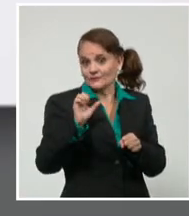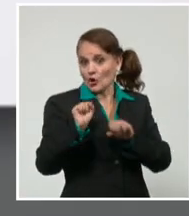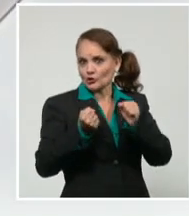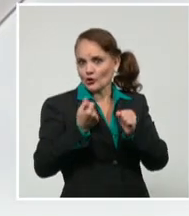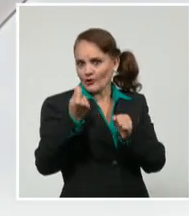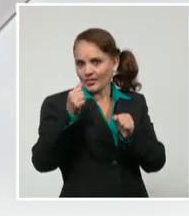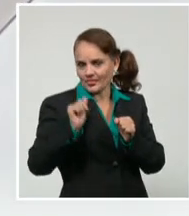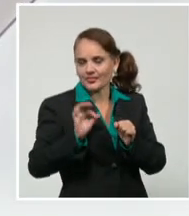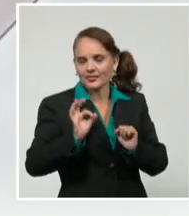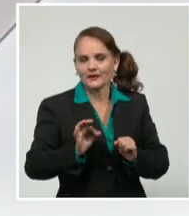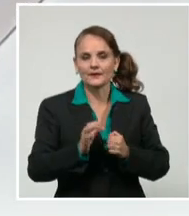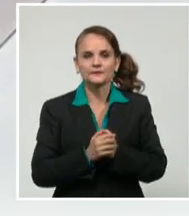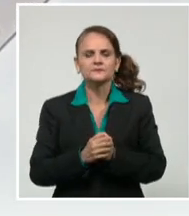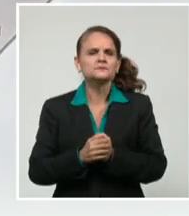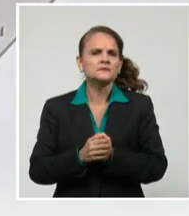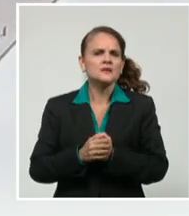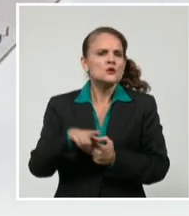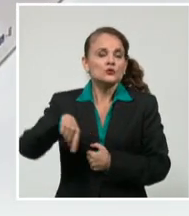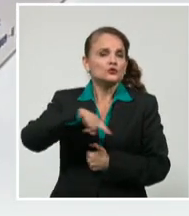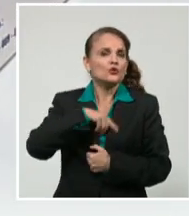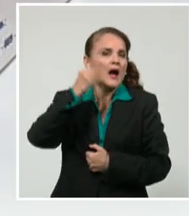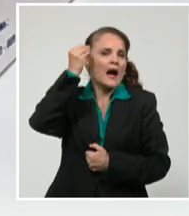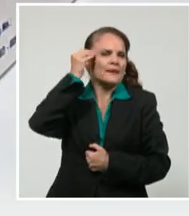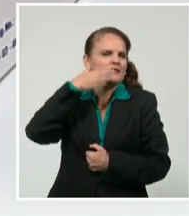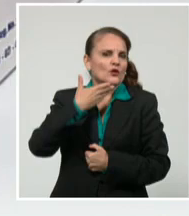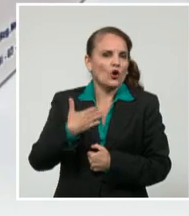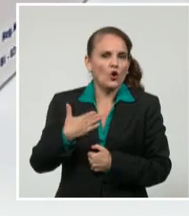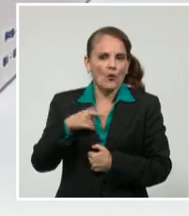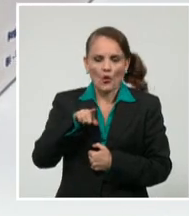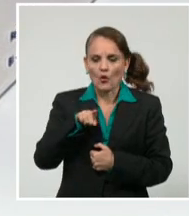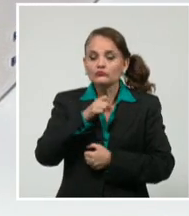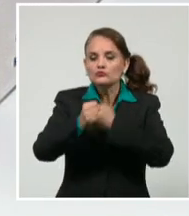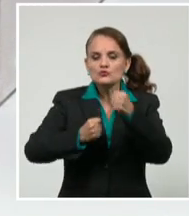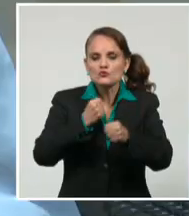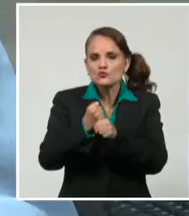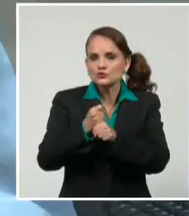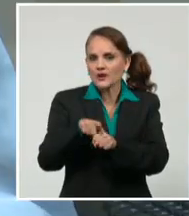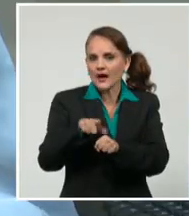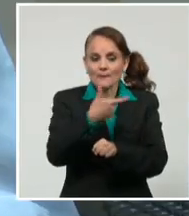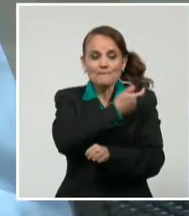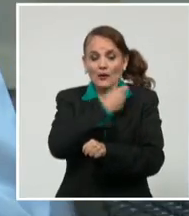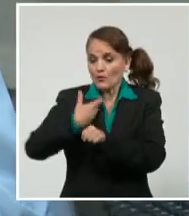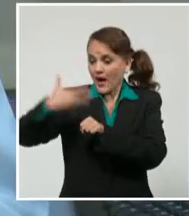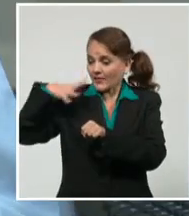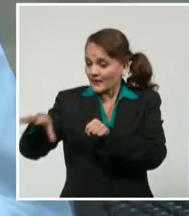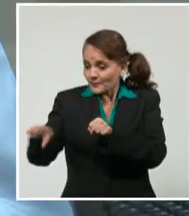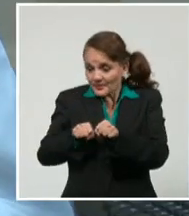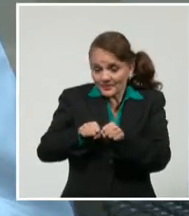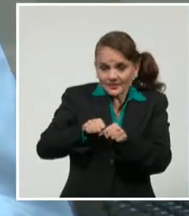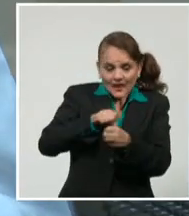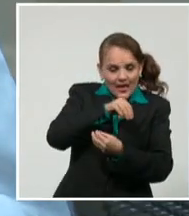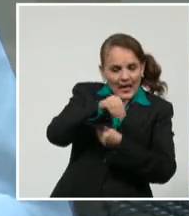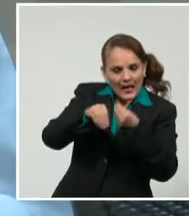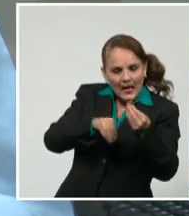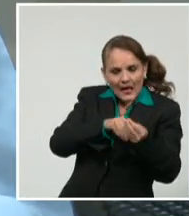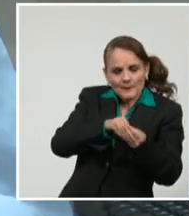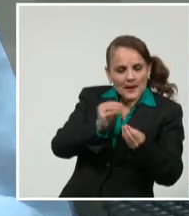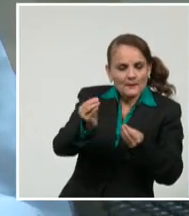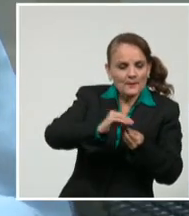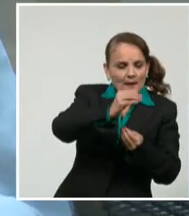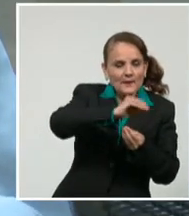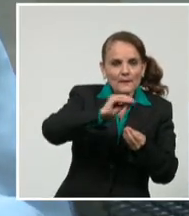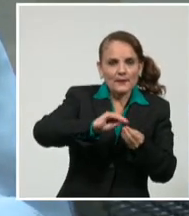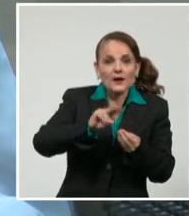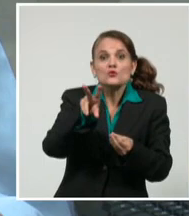las vacunas conjugadas, primero hemos aprendido a hacerlas tecnológicamente como institución, pues bueno, tenemos muchos años de experiencia en eso. Segundo, hay un